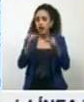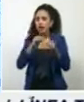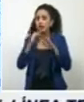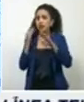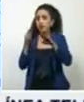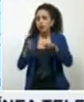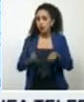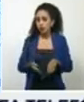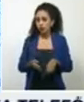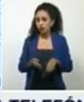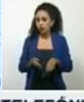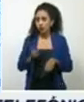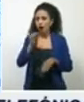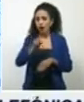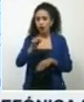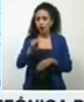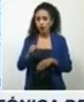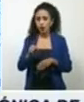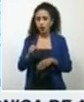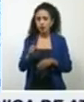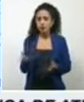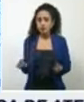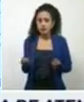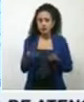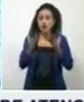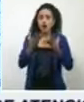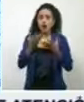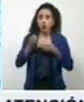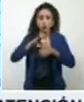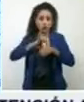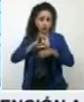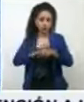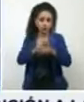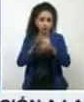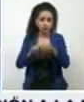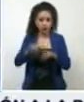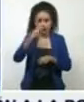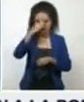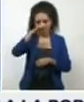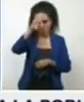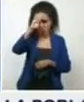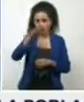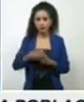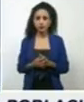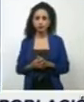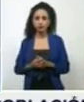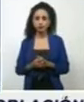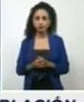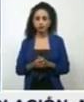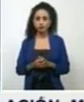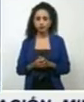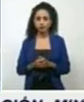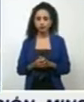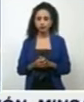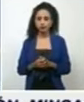o de recuperados de la COVID-19 en Cuba? Mira, eso los países,